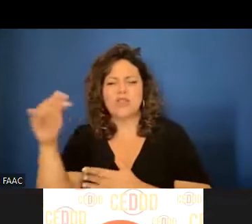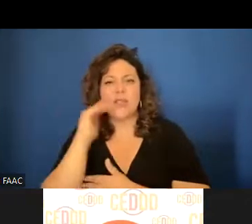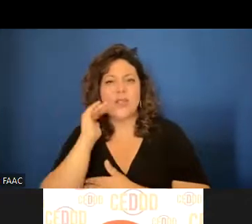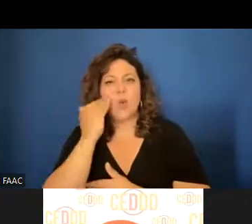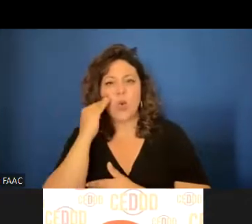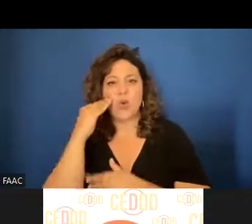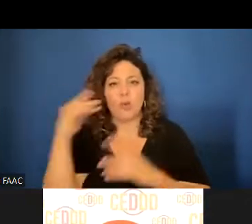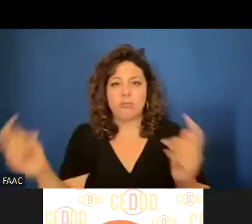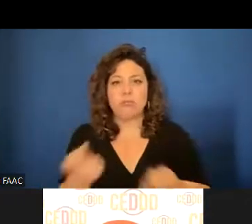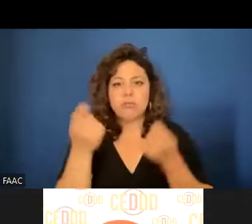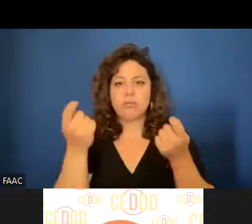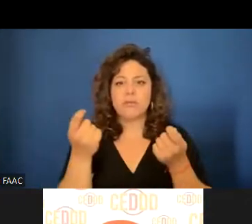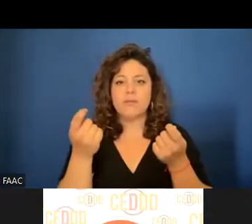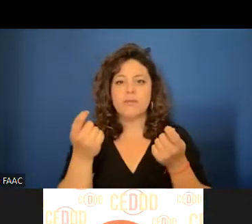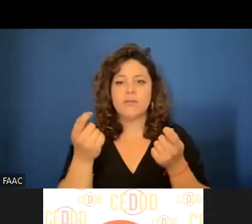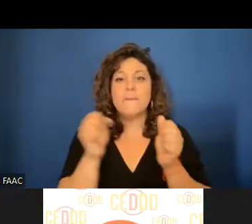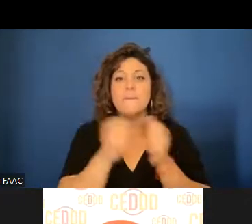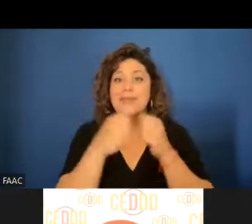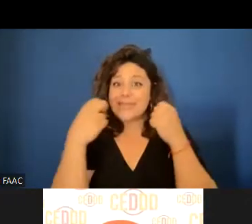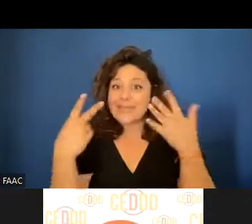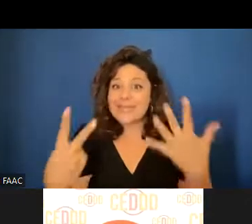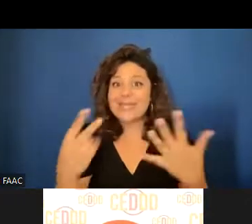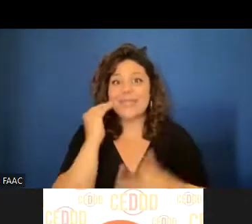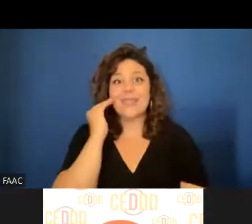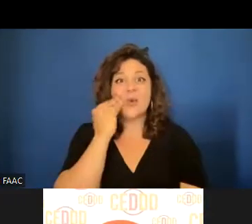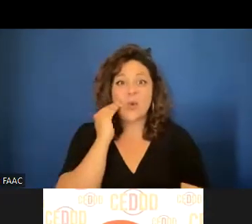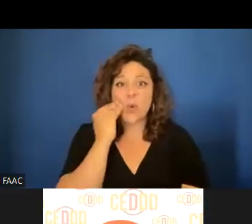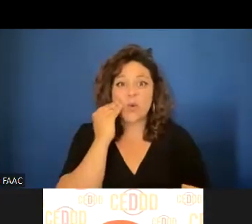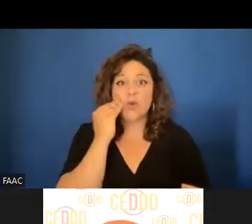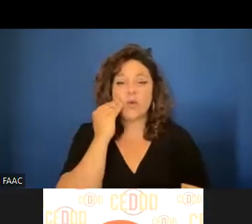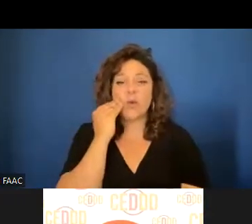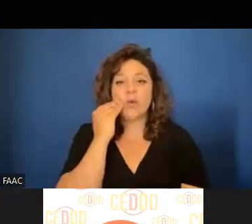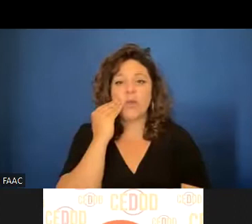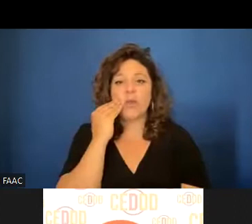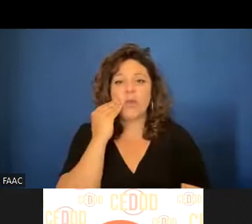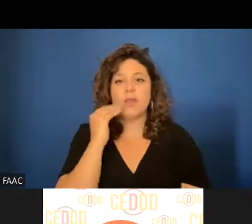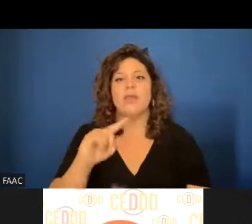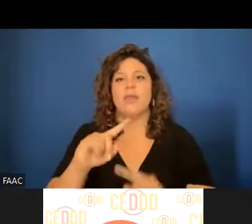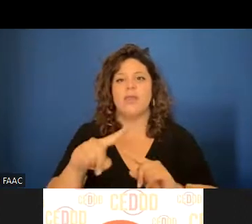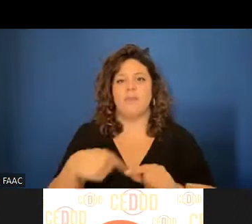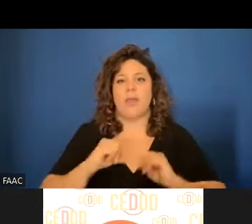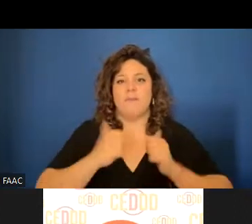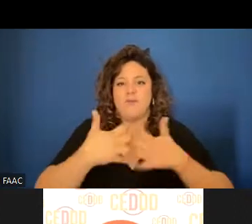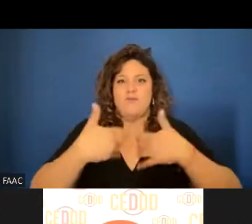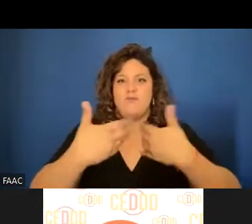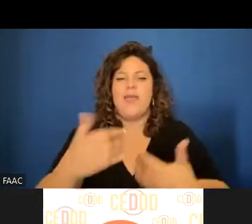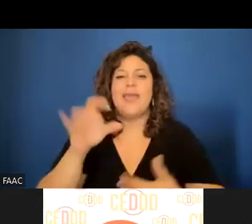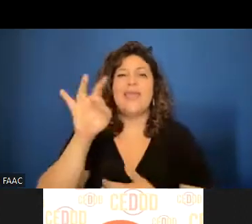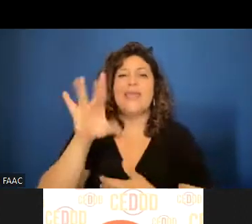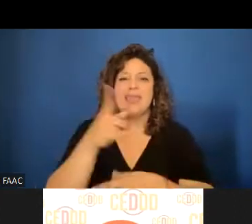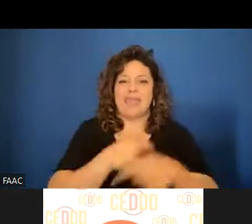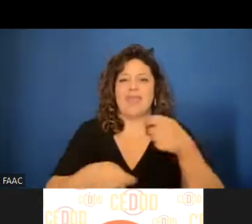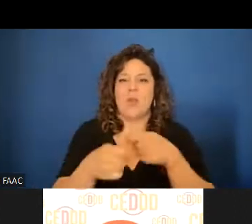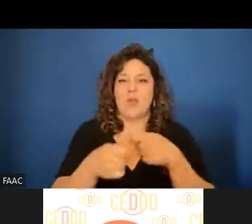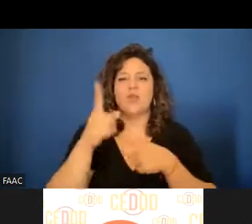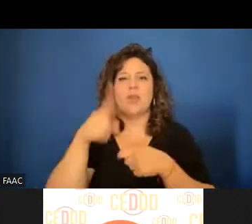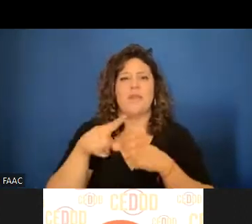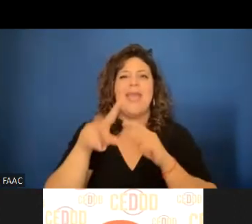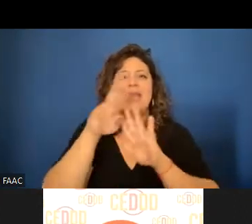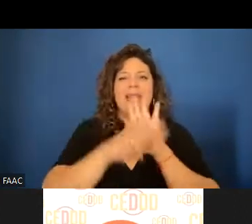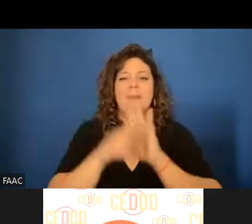facilitar o tener ese acceso al puesto de trabajo o igualmente, bueno, ya en un tema escolar o sanitario,